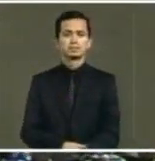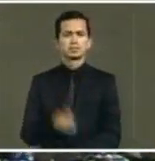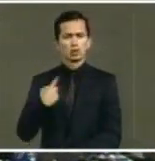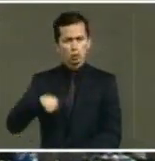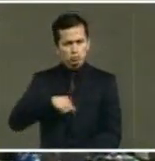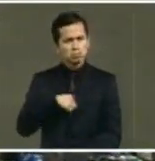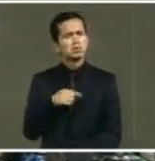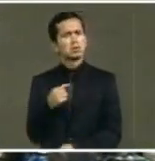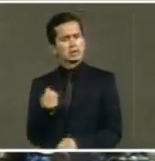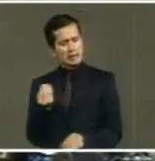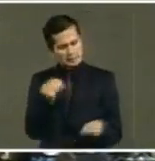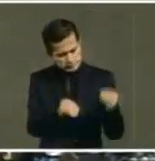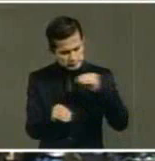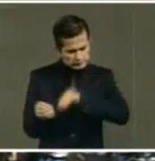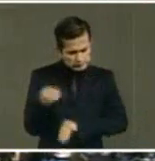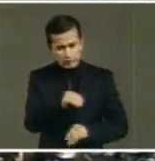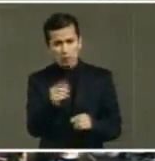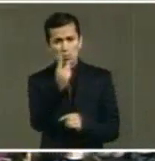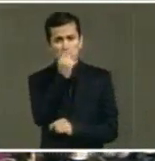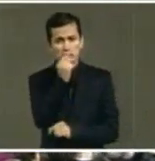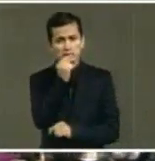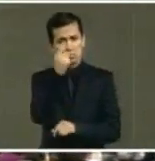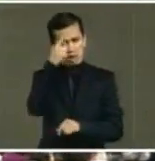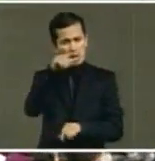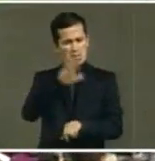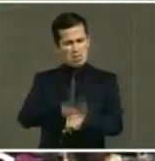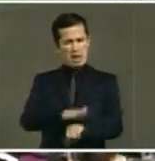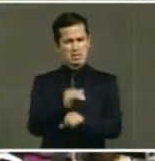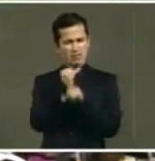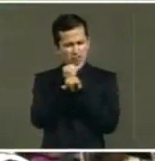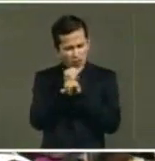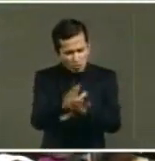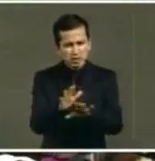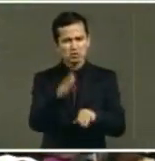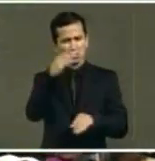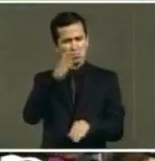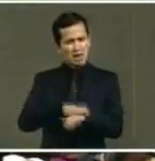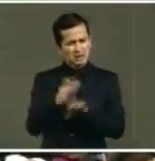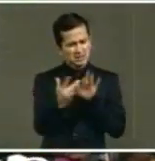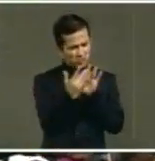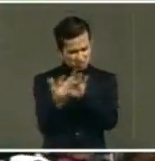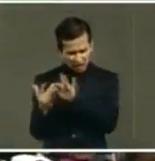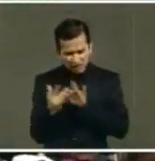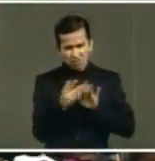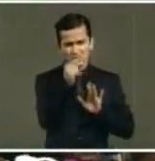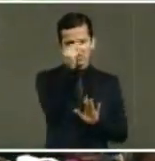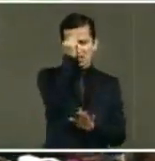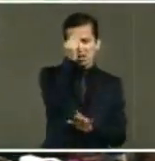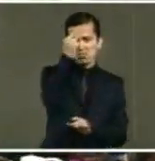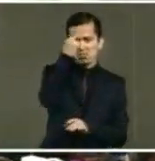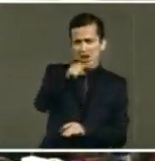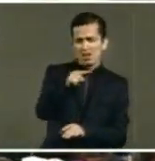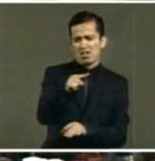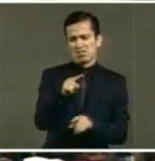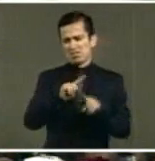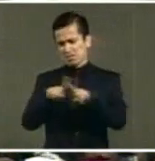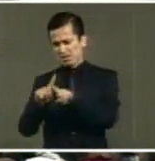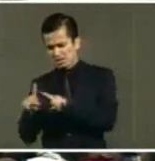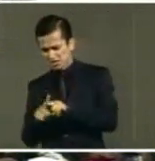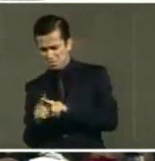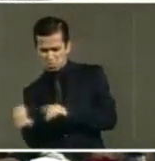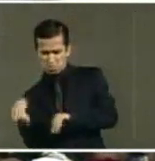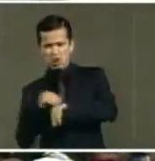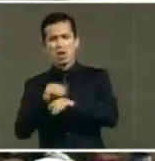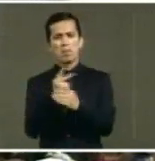una policía con mayor capacidad de información e inteligencia, con herramientas muy valiosas como Plataforma